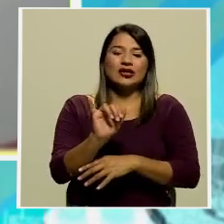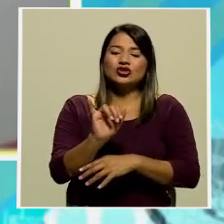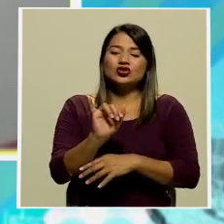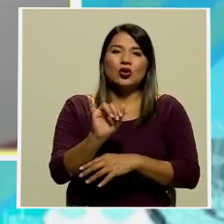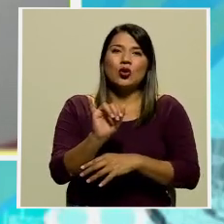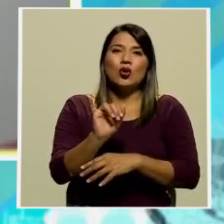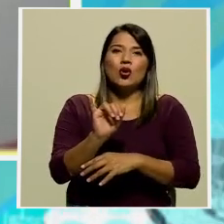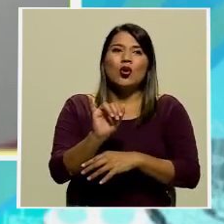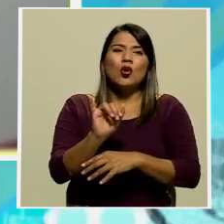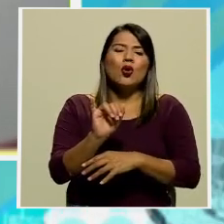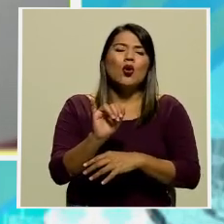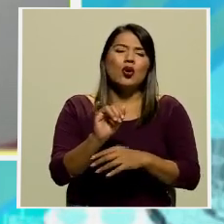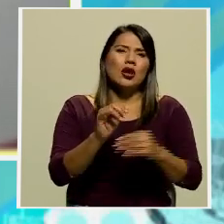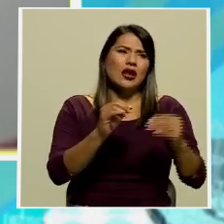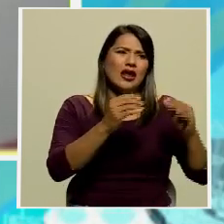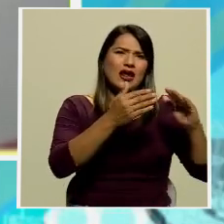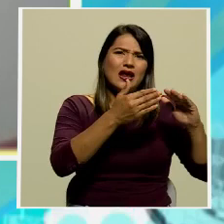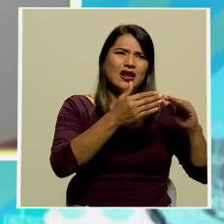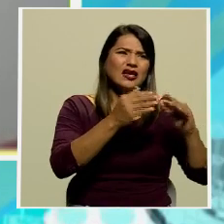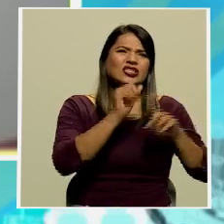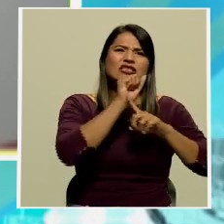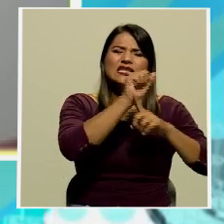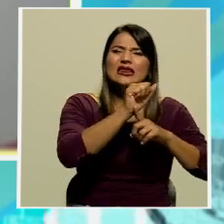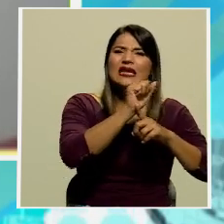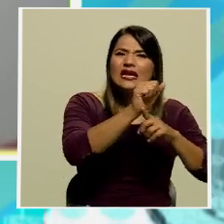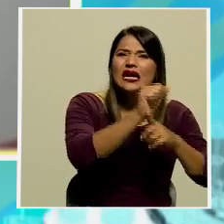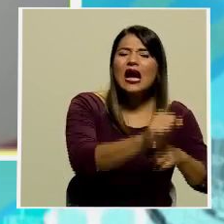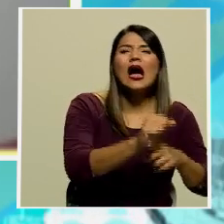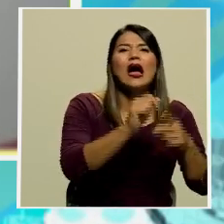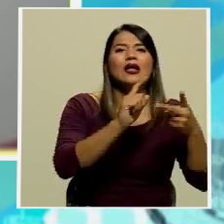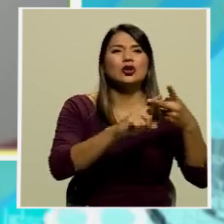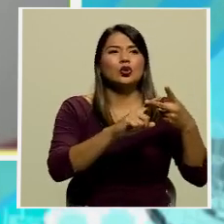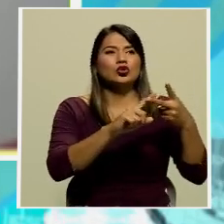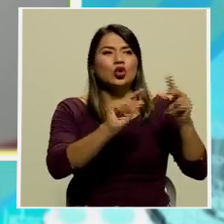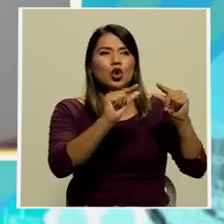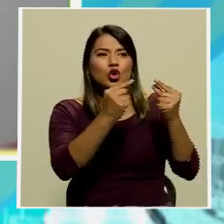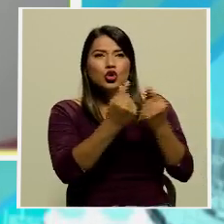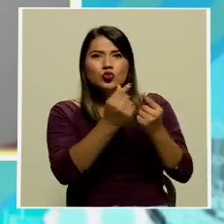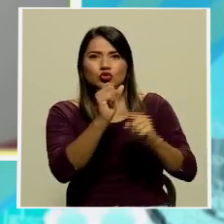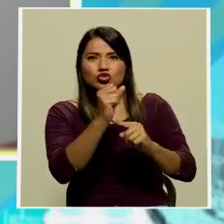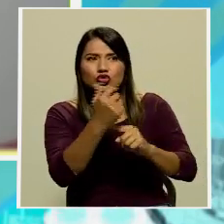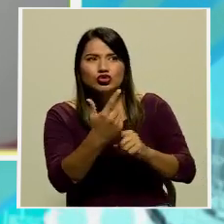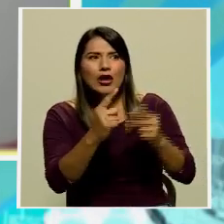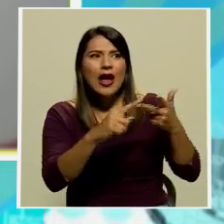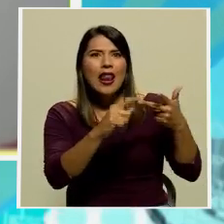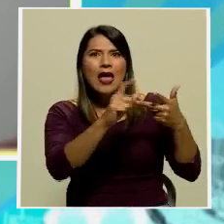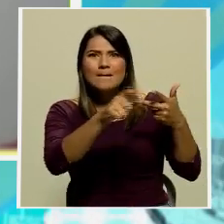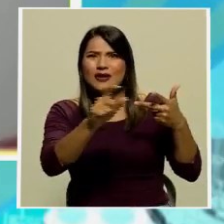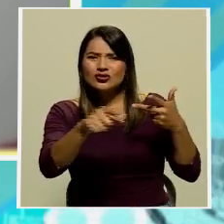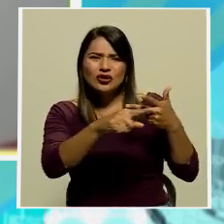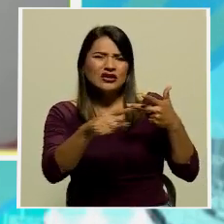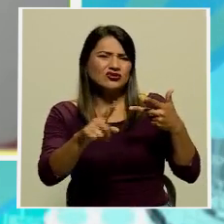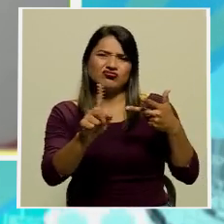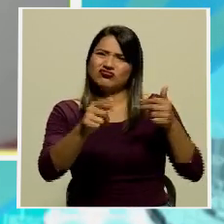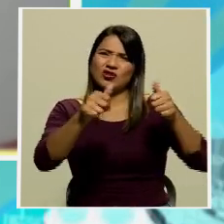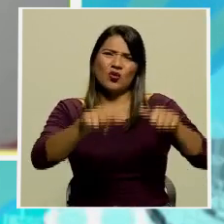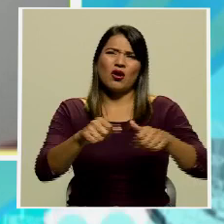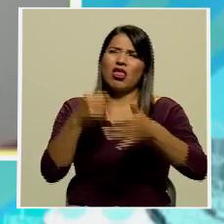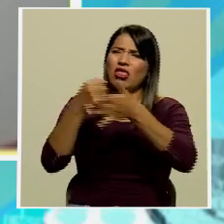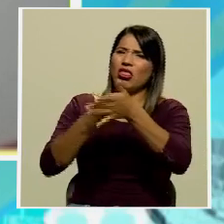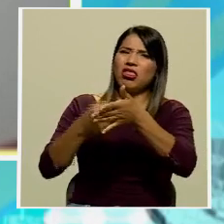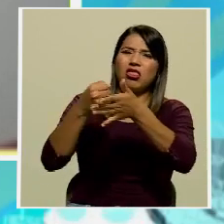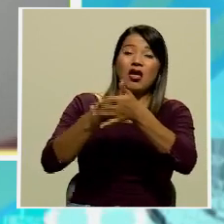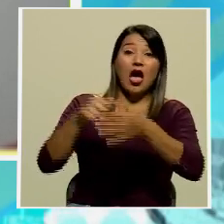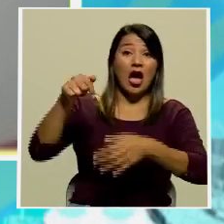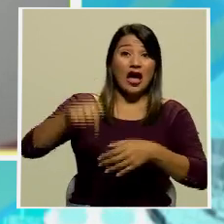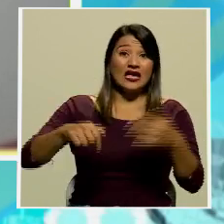amplia resistencia en los sindicatos, en los movimientos sociales. La Argentina es un país que desde hace más